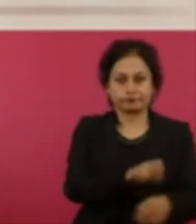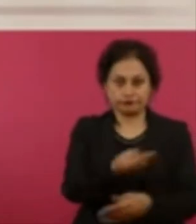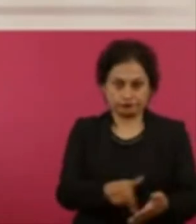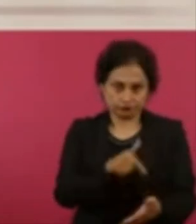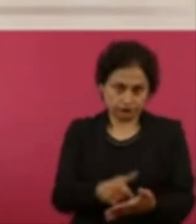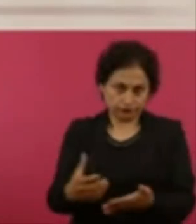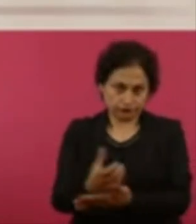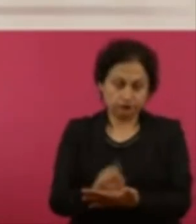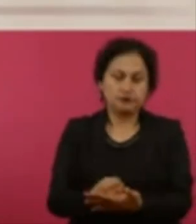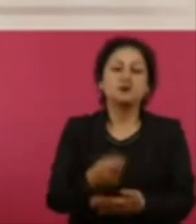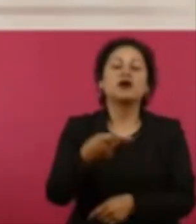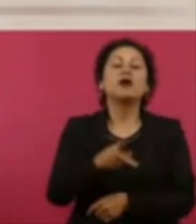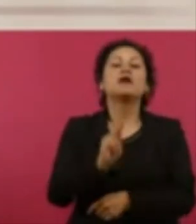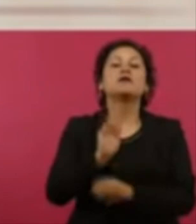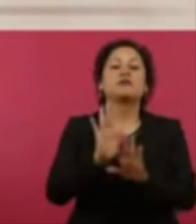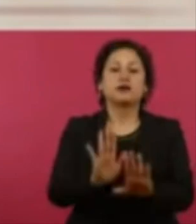preguntaron, ya